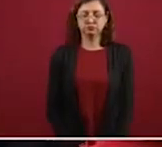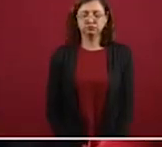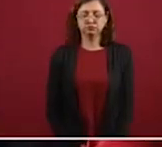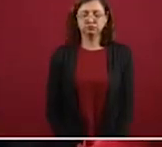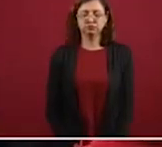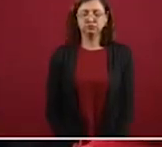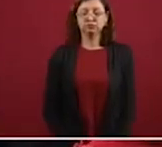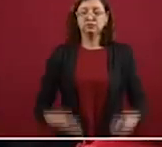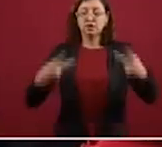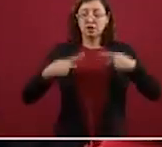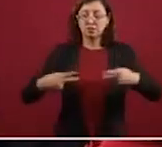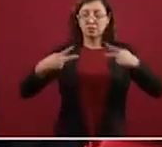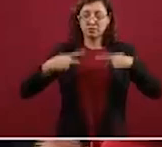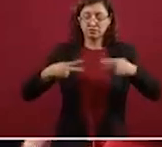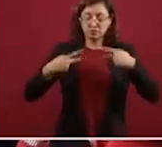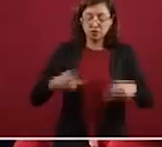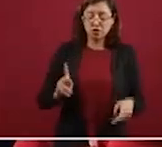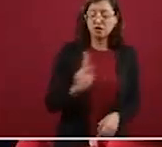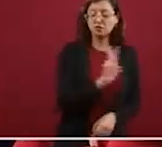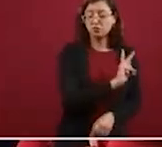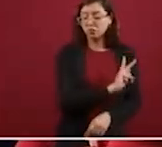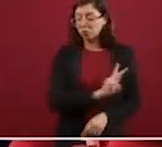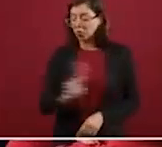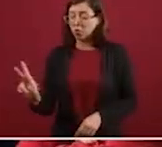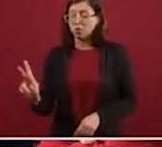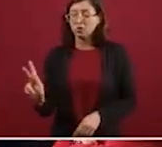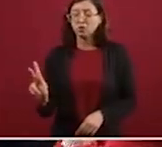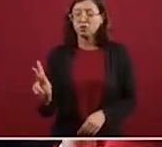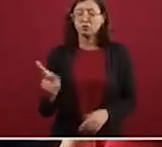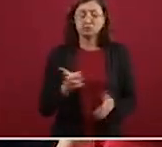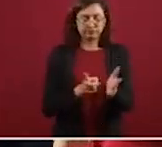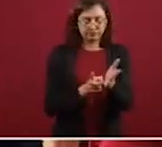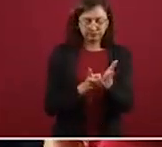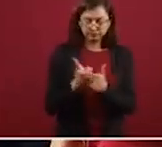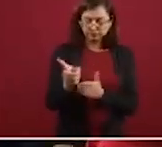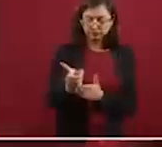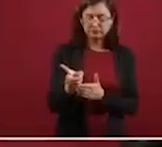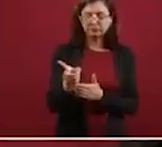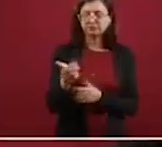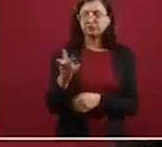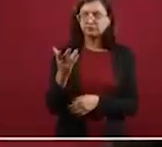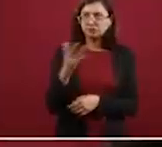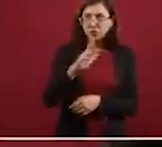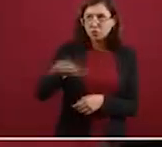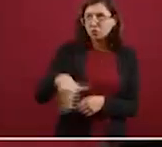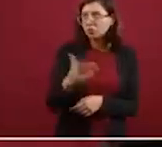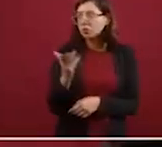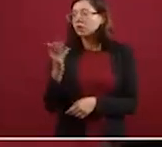tiene derecho a buscar y recibir asilo